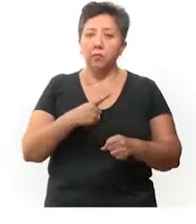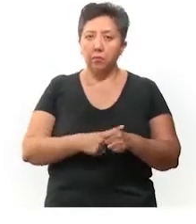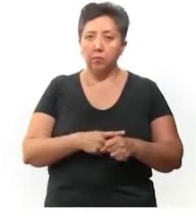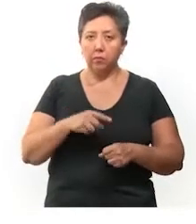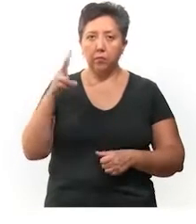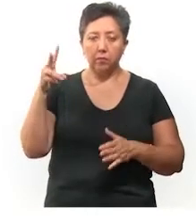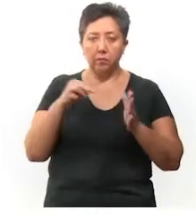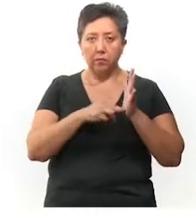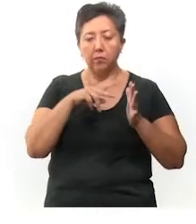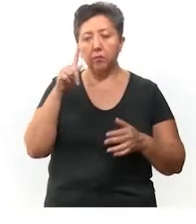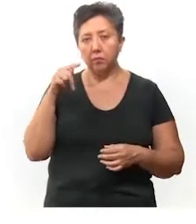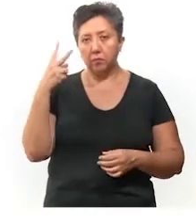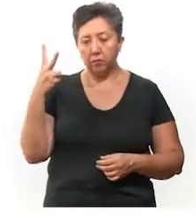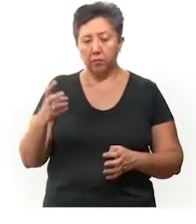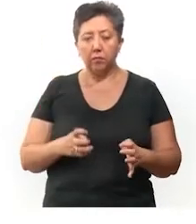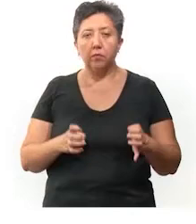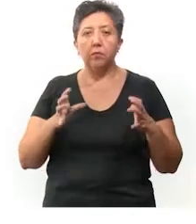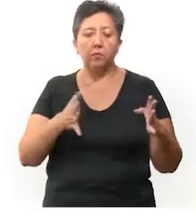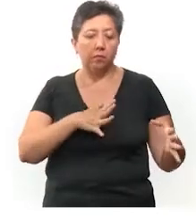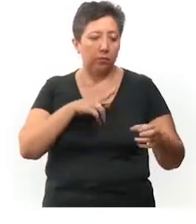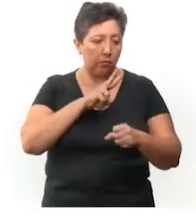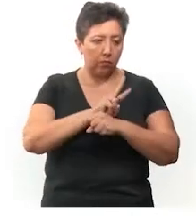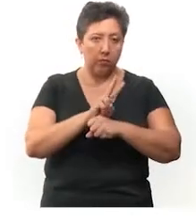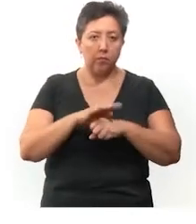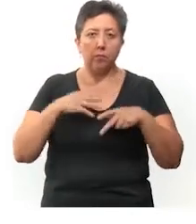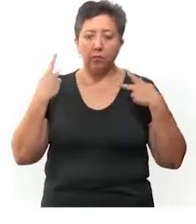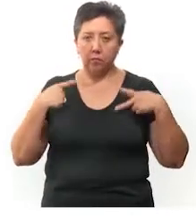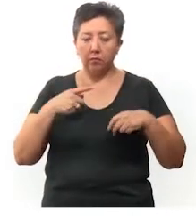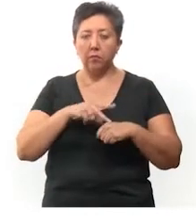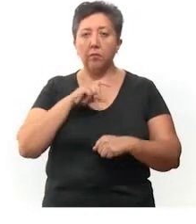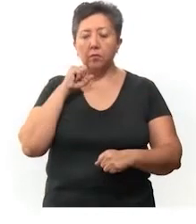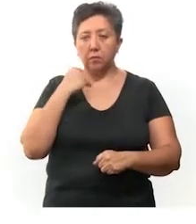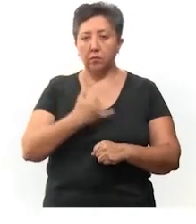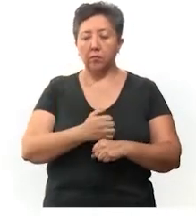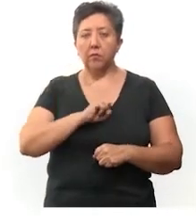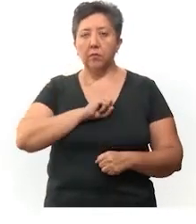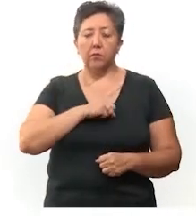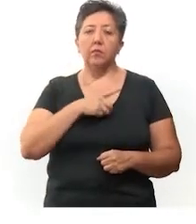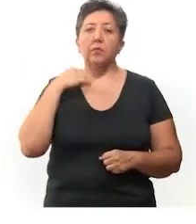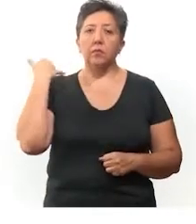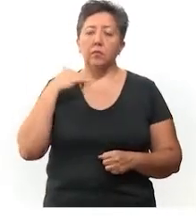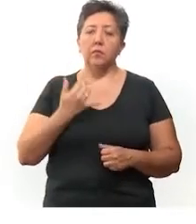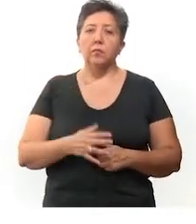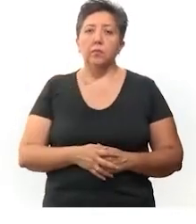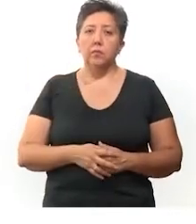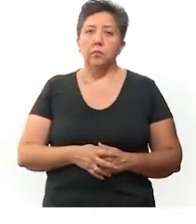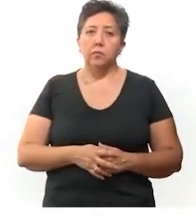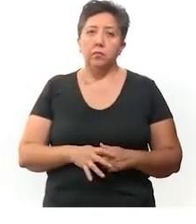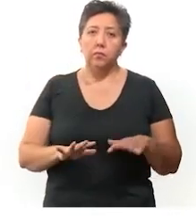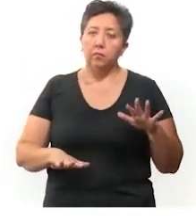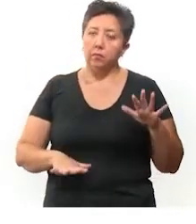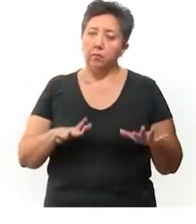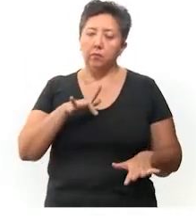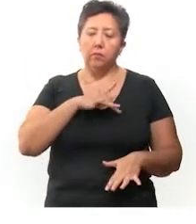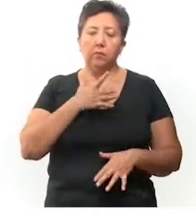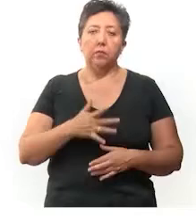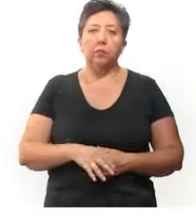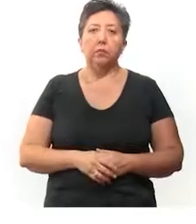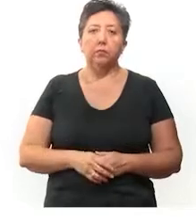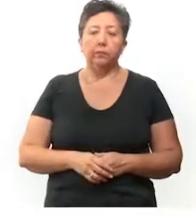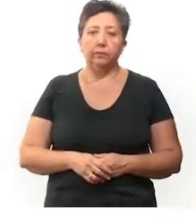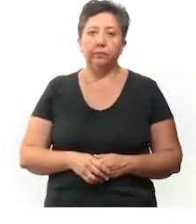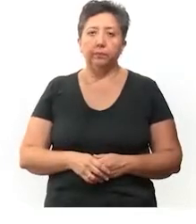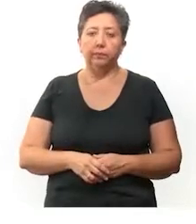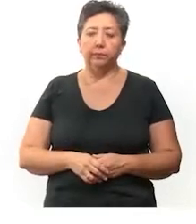activos, 2.072 están estables, aislados y monitoreados por personal médico de la Secretaría de Salud de Yucatán. Presentan